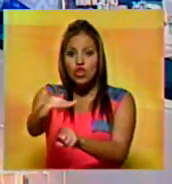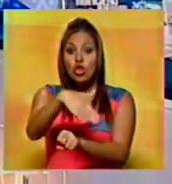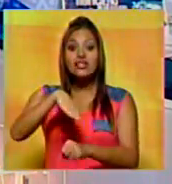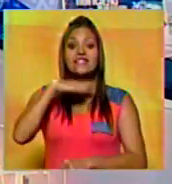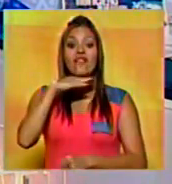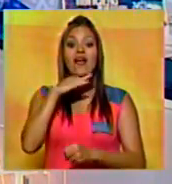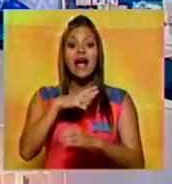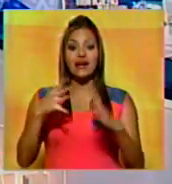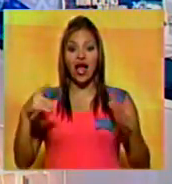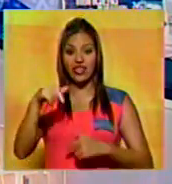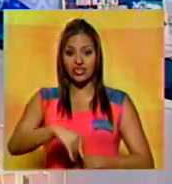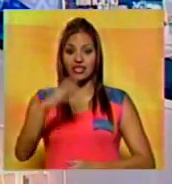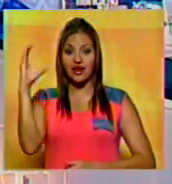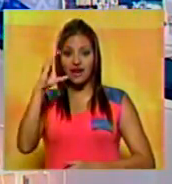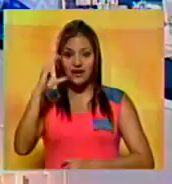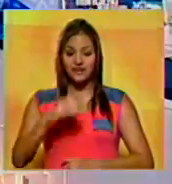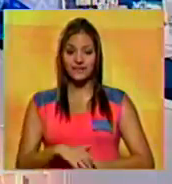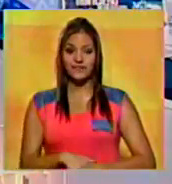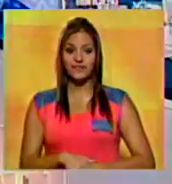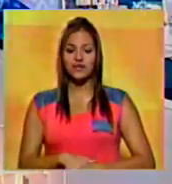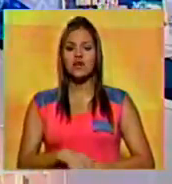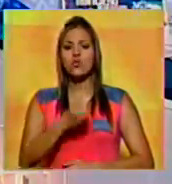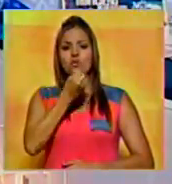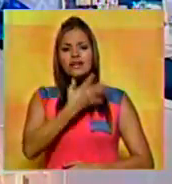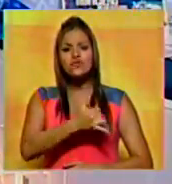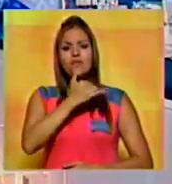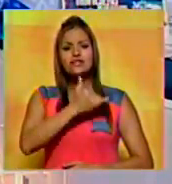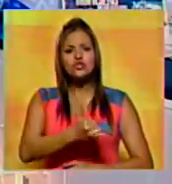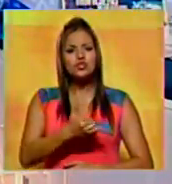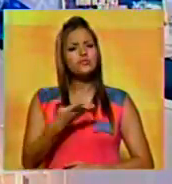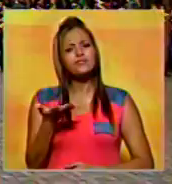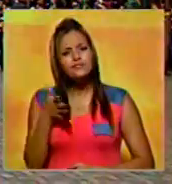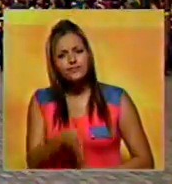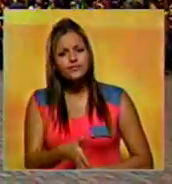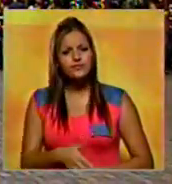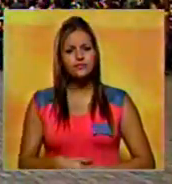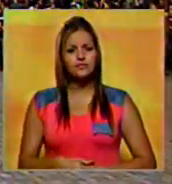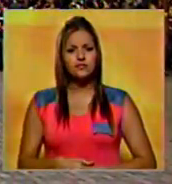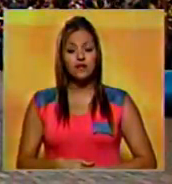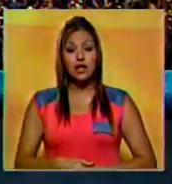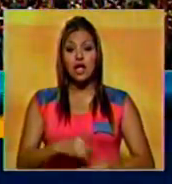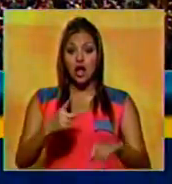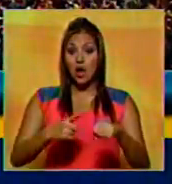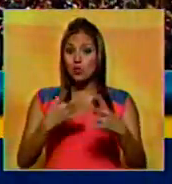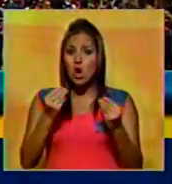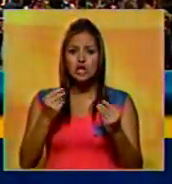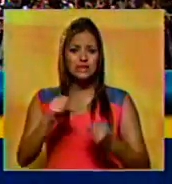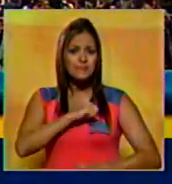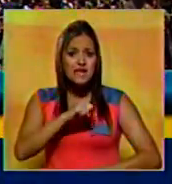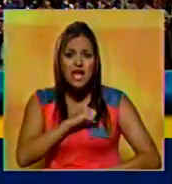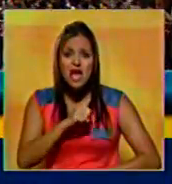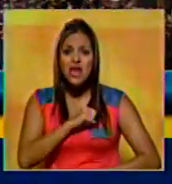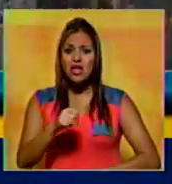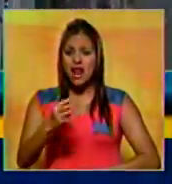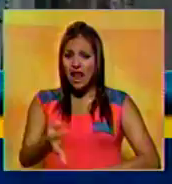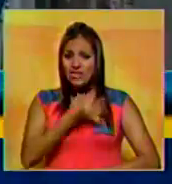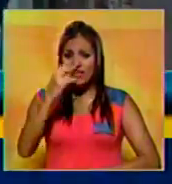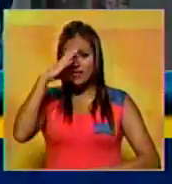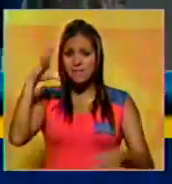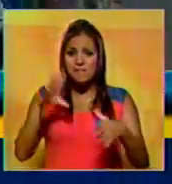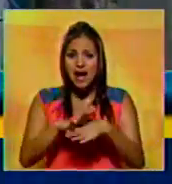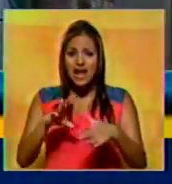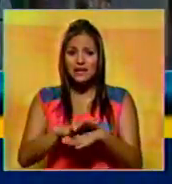Sabana Grande aquí en Caracas euclide sotillo con la información horas de terror vivieron la tarde este